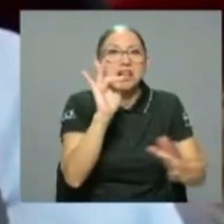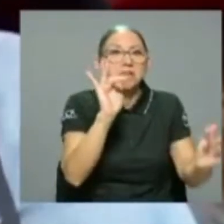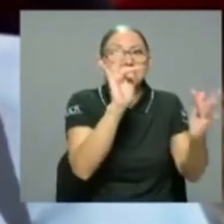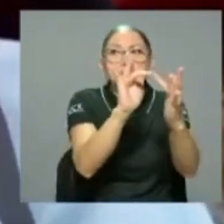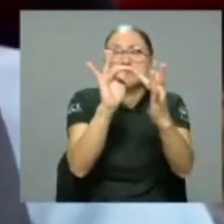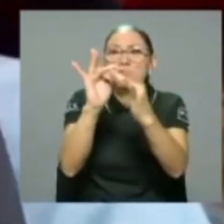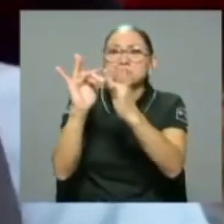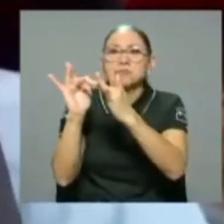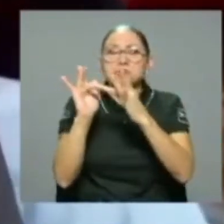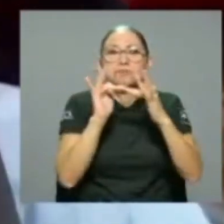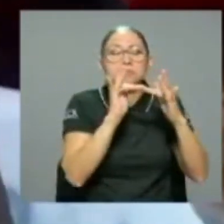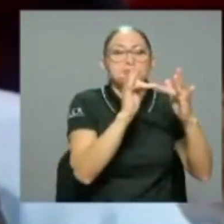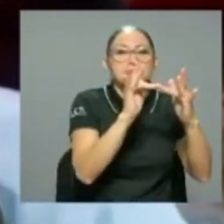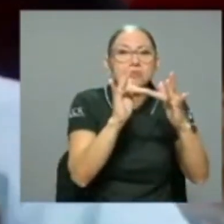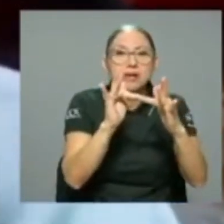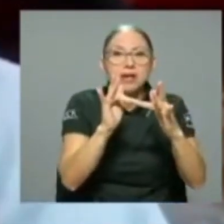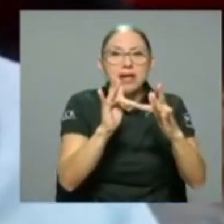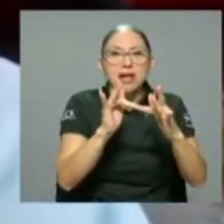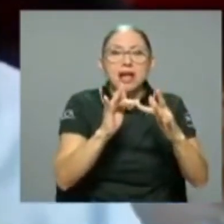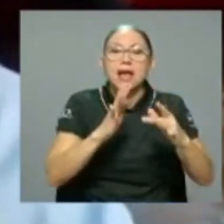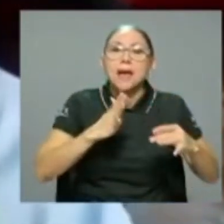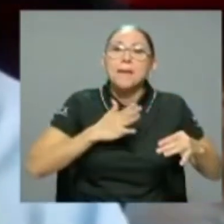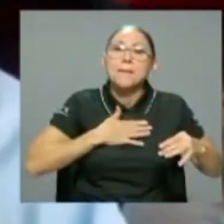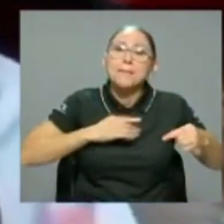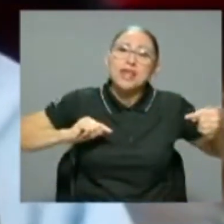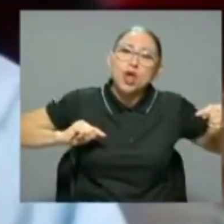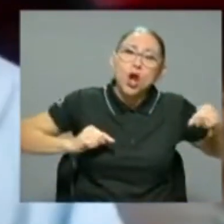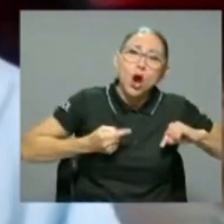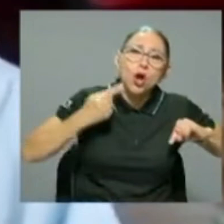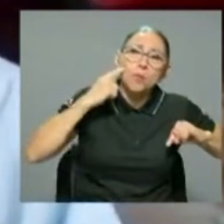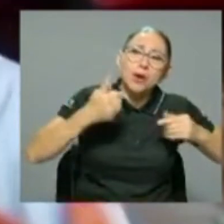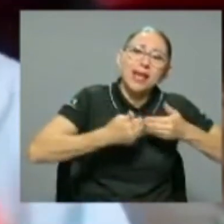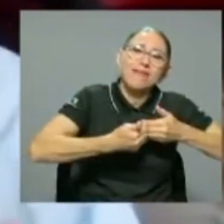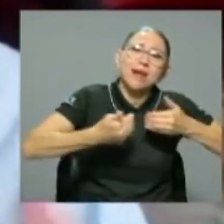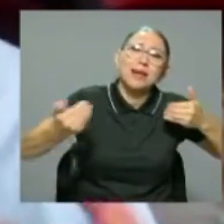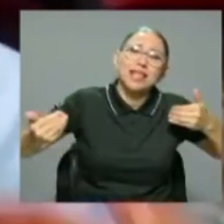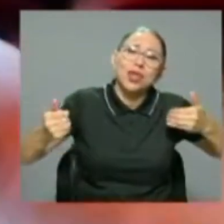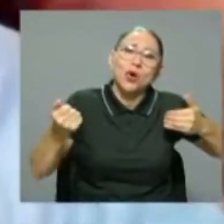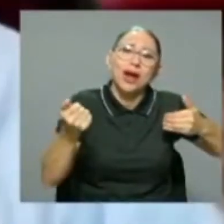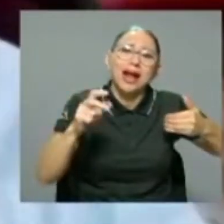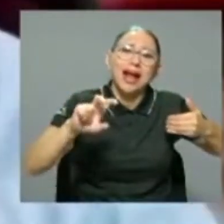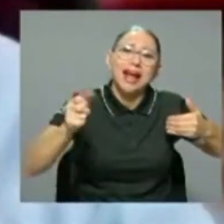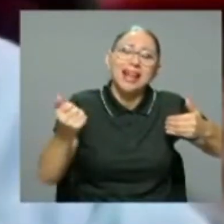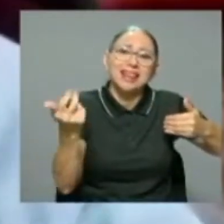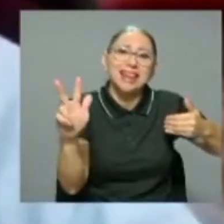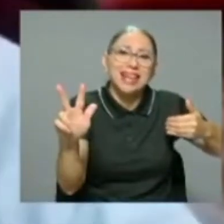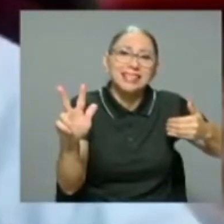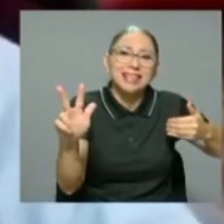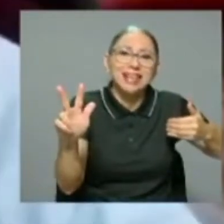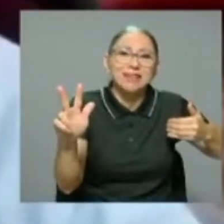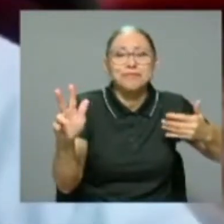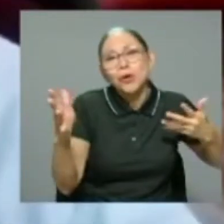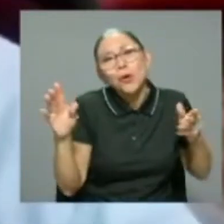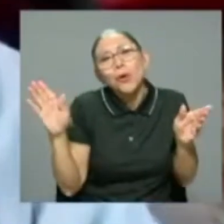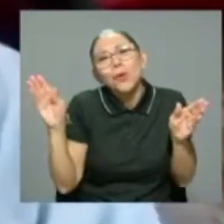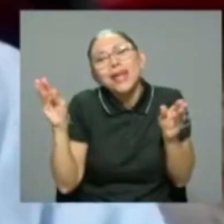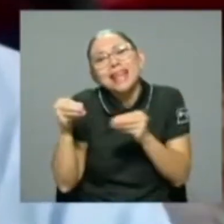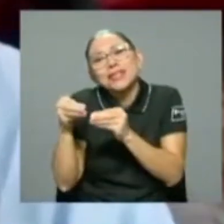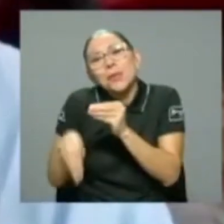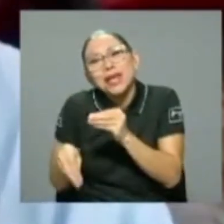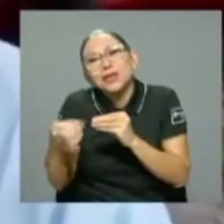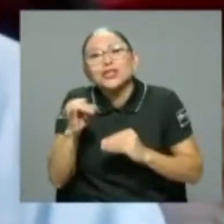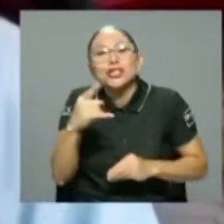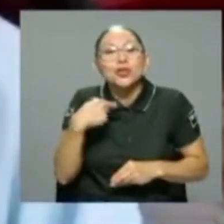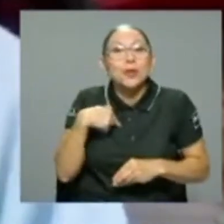dolor porque habíamos perdido el Canal 13 habría sido menos si yo hubiera adivinado que las cosas podrían llegar al punto